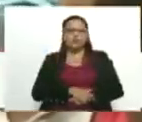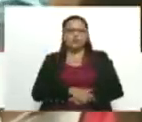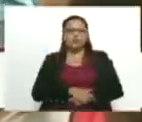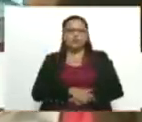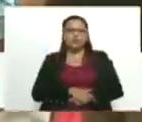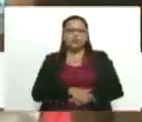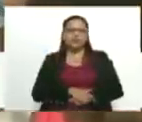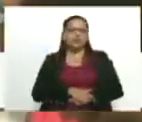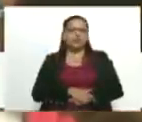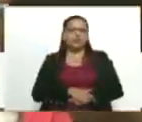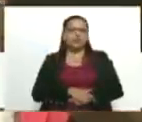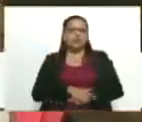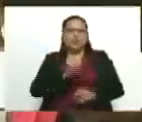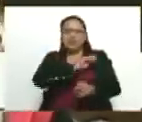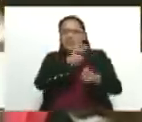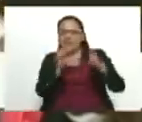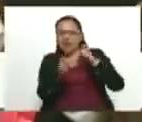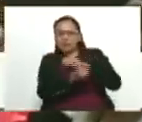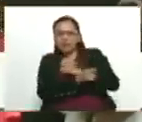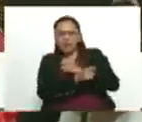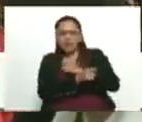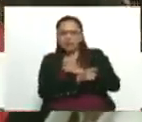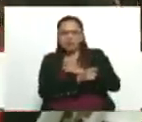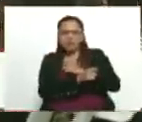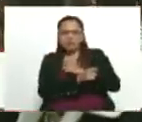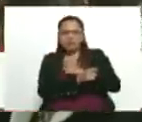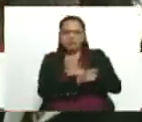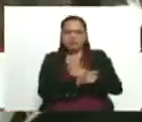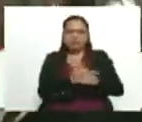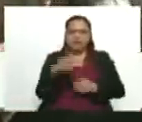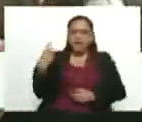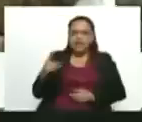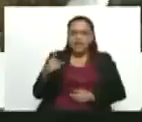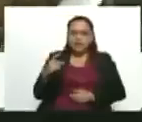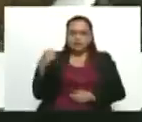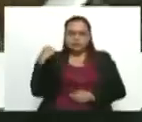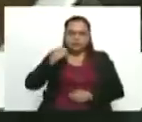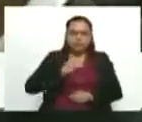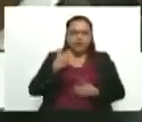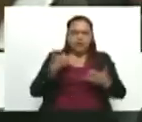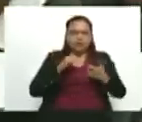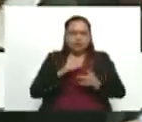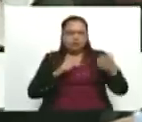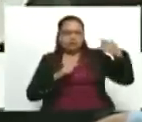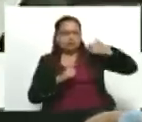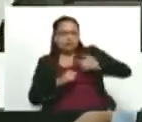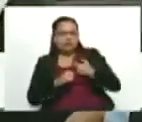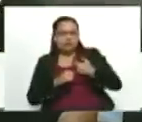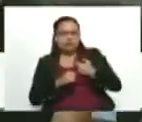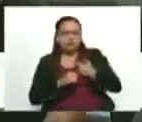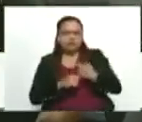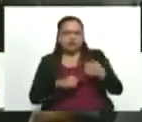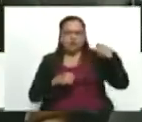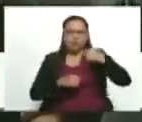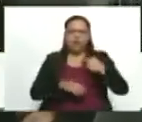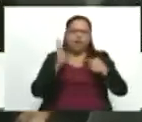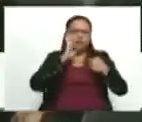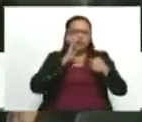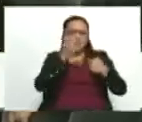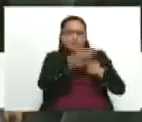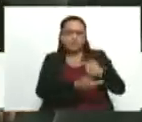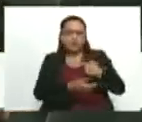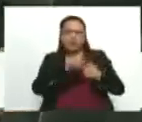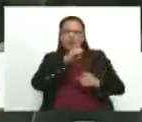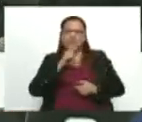se cambió del hombro derecho al hombro izquierdo, el morral Eastpak todo sucio con el que llegó a Miami, creo que es marca